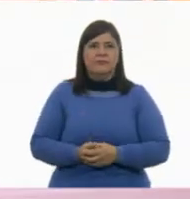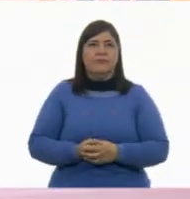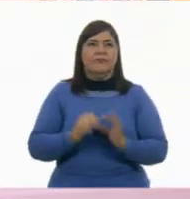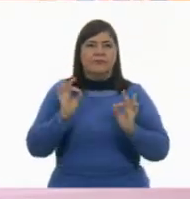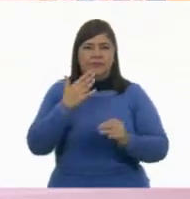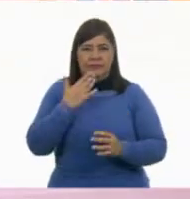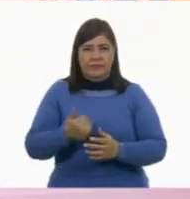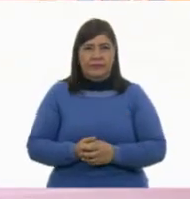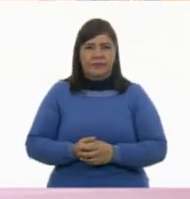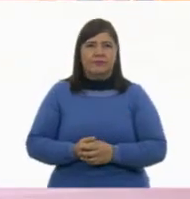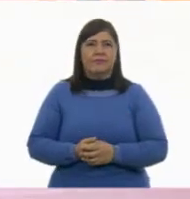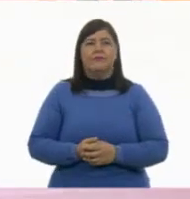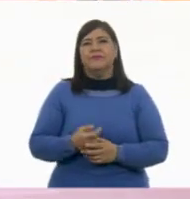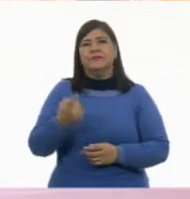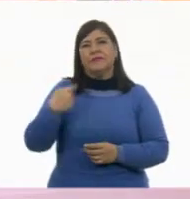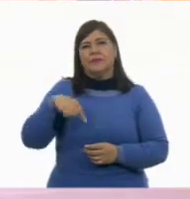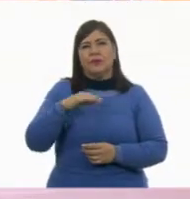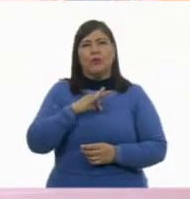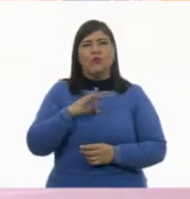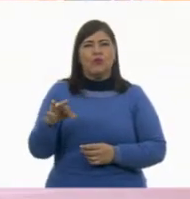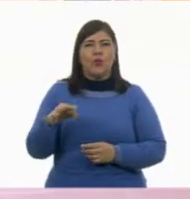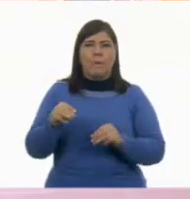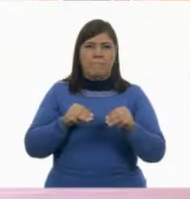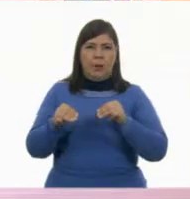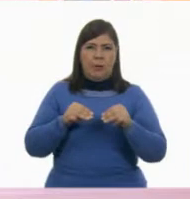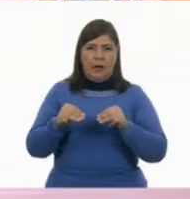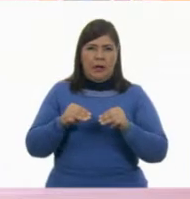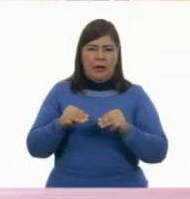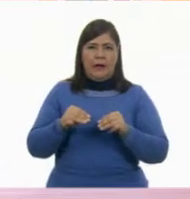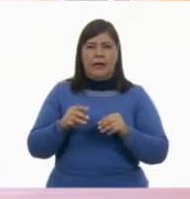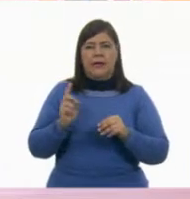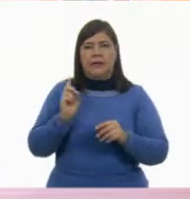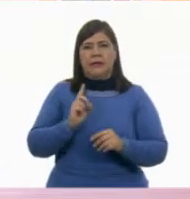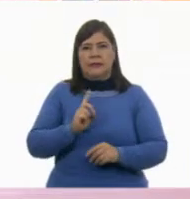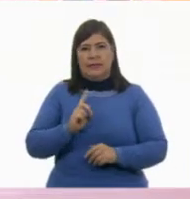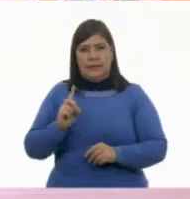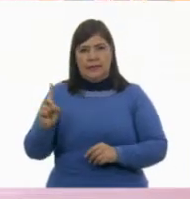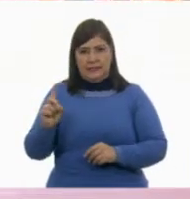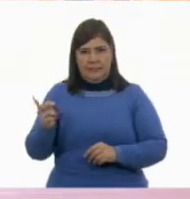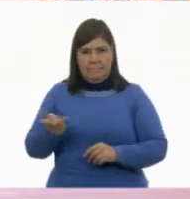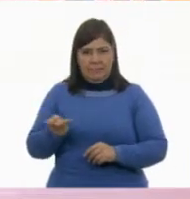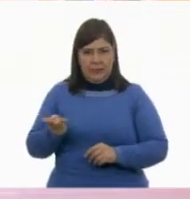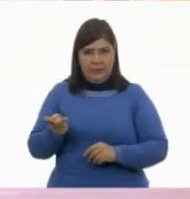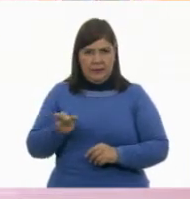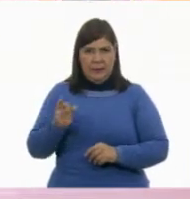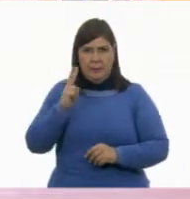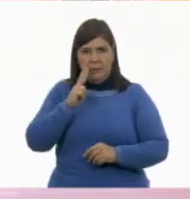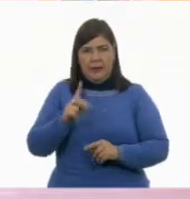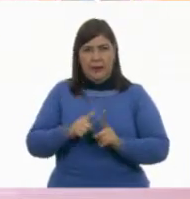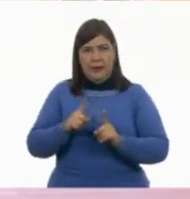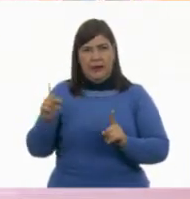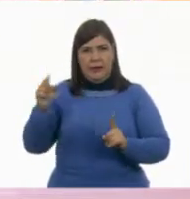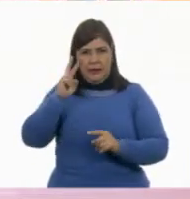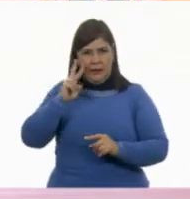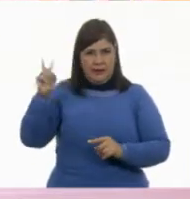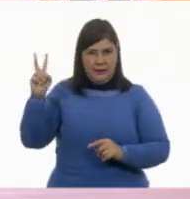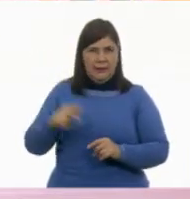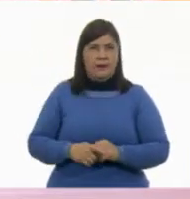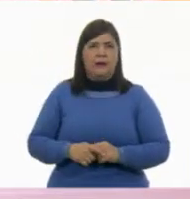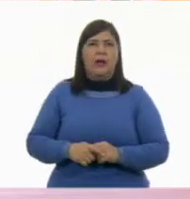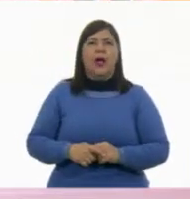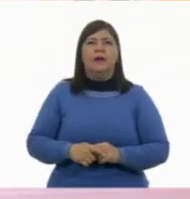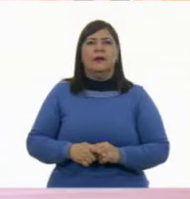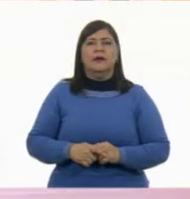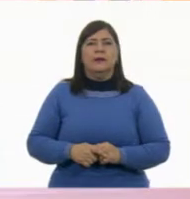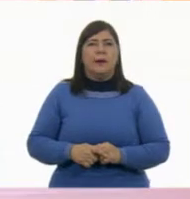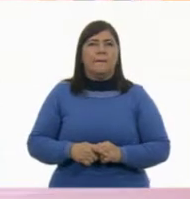Ahí está. Que movamos la pierna derecha. Okay. Primero hacia la derecha. Pero vamos a moverla en un nivel